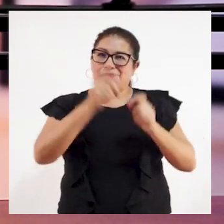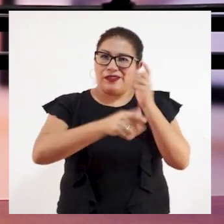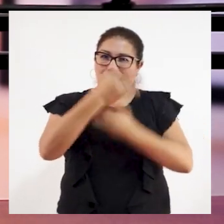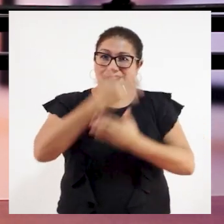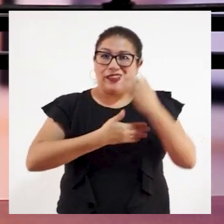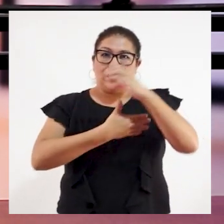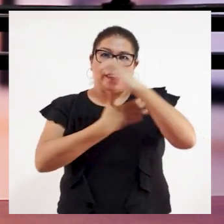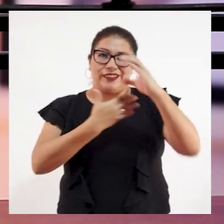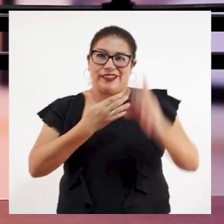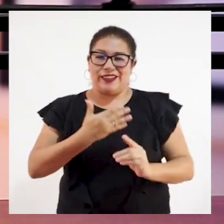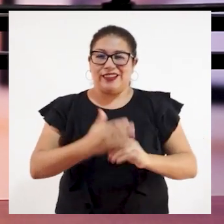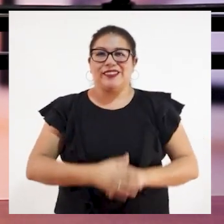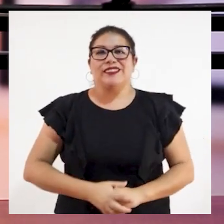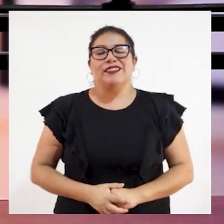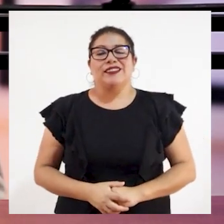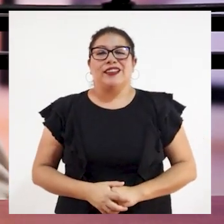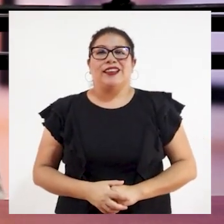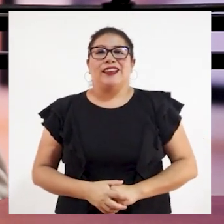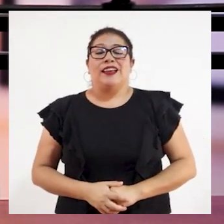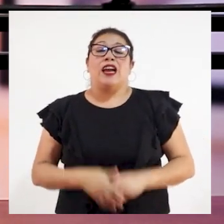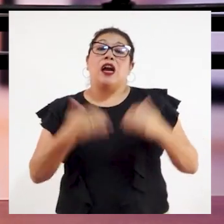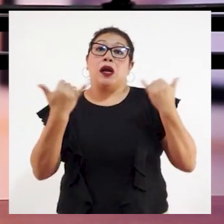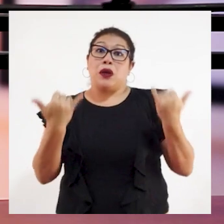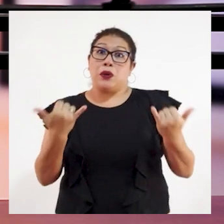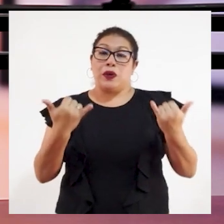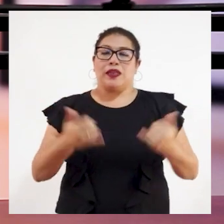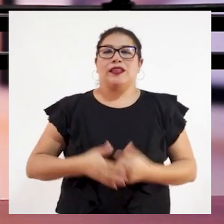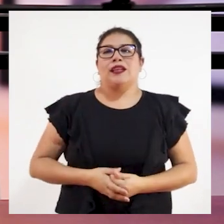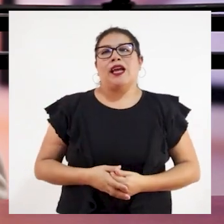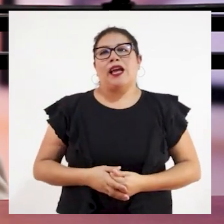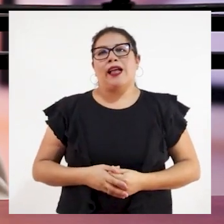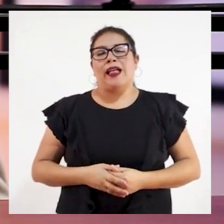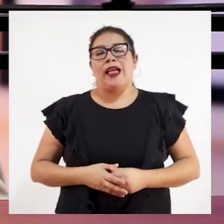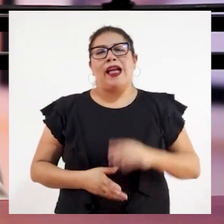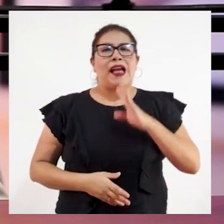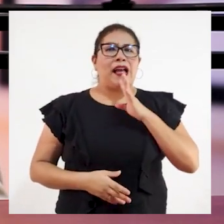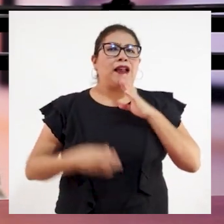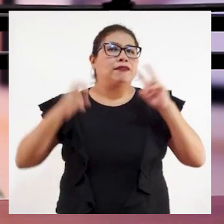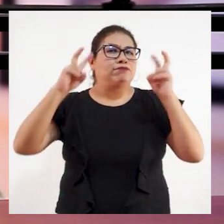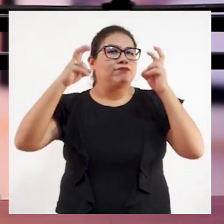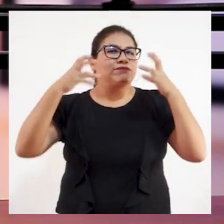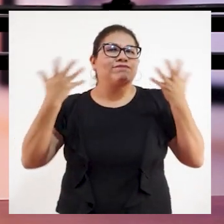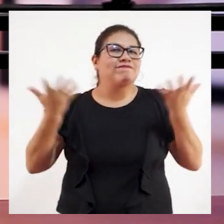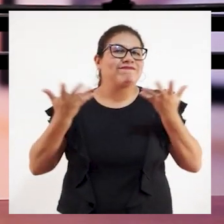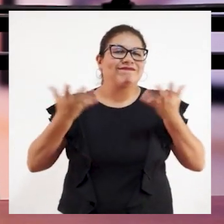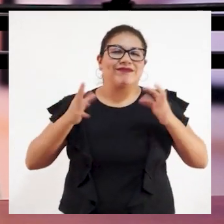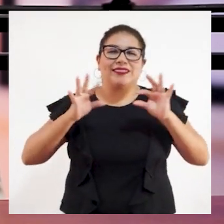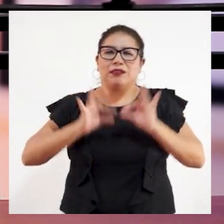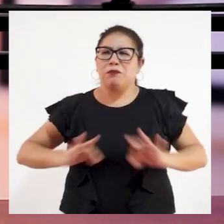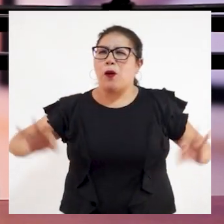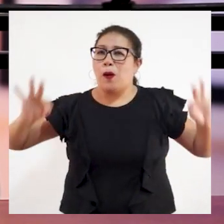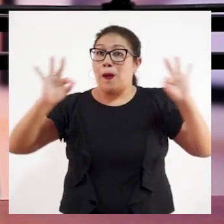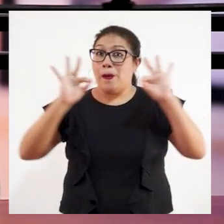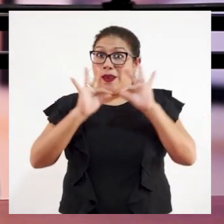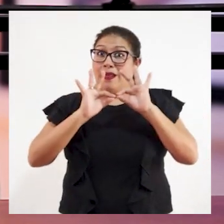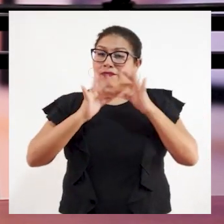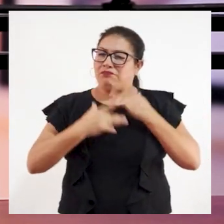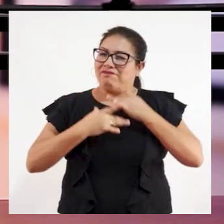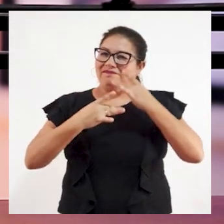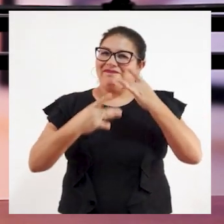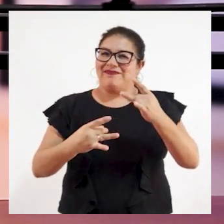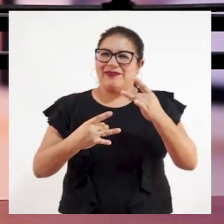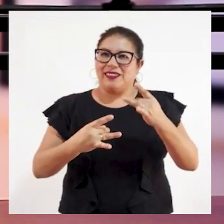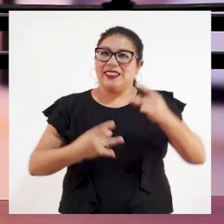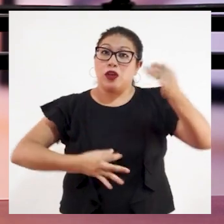con Discapacidad, CONADIS. Hoy día tenemos un tema muy interesante porque es un tema de justicia. Hoy